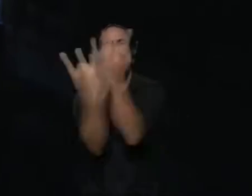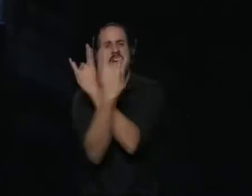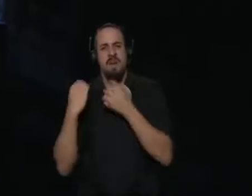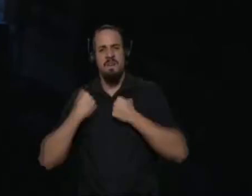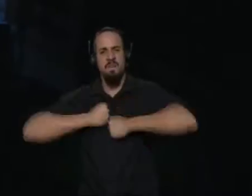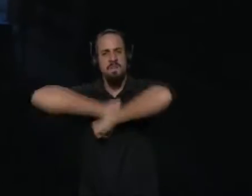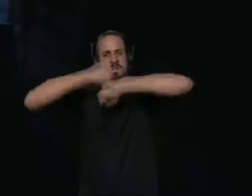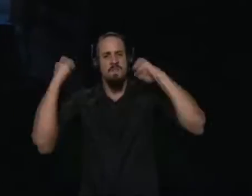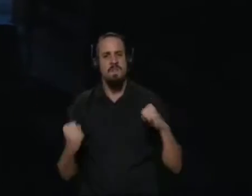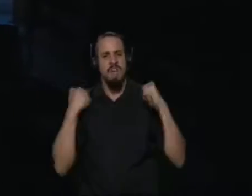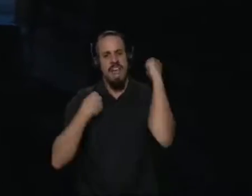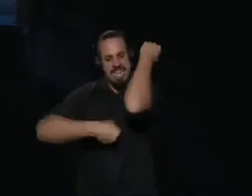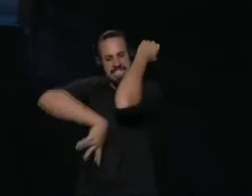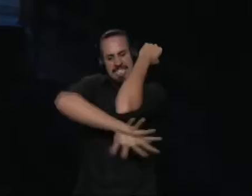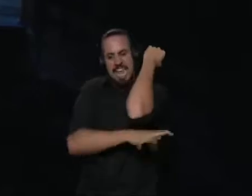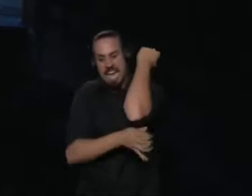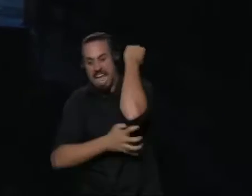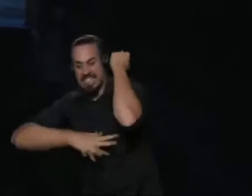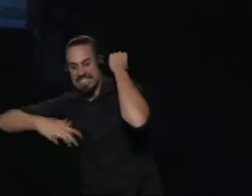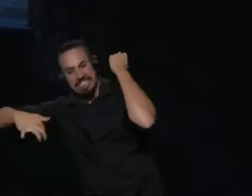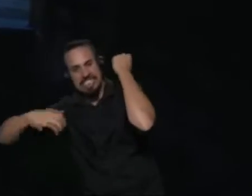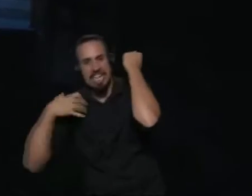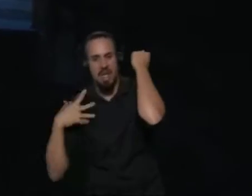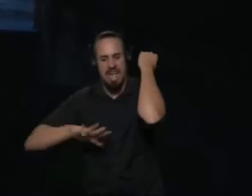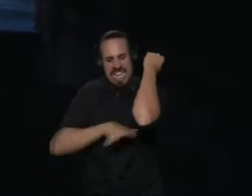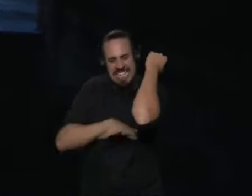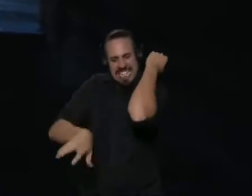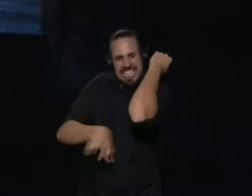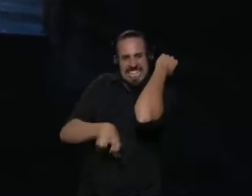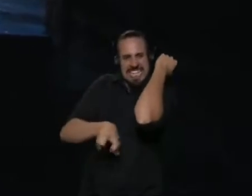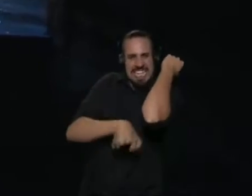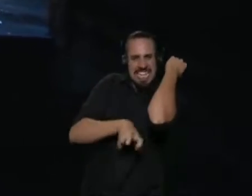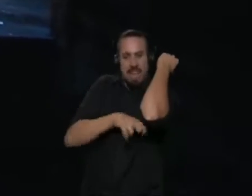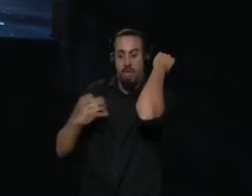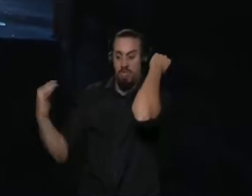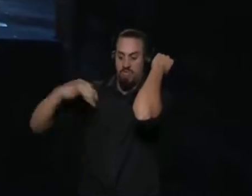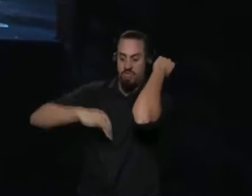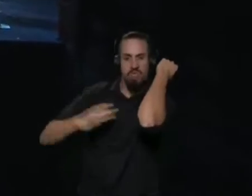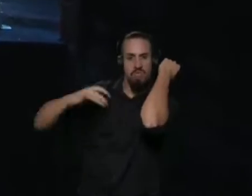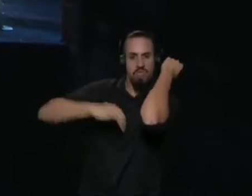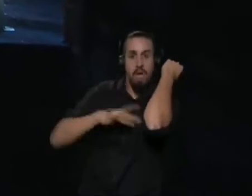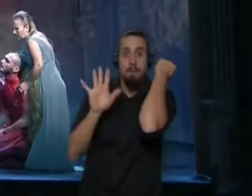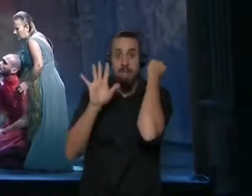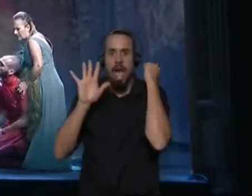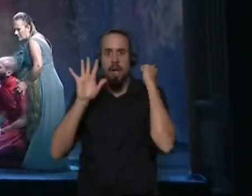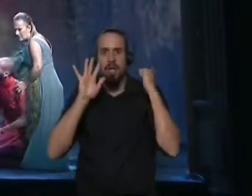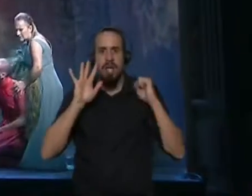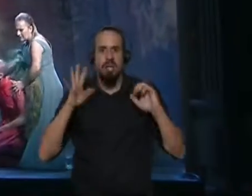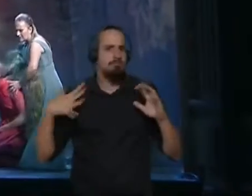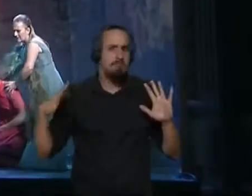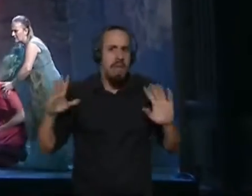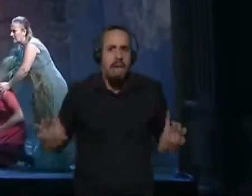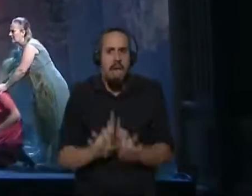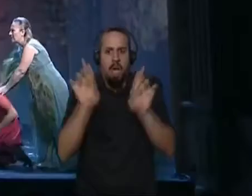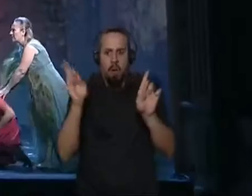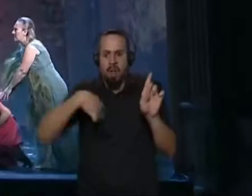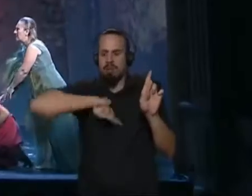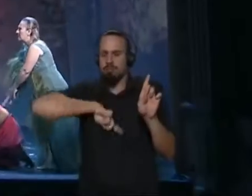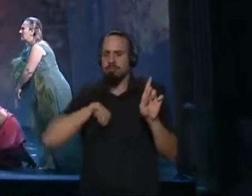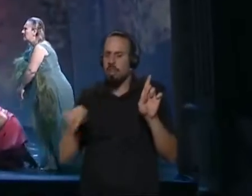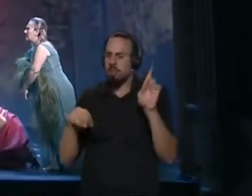aferramos a la misma tierra que se abría, a la que se nos derramaba encima, porque, pese a todo, nunca dejamos de confiar en